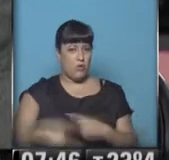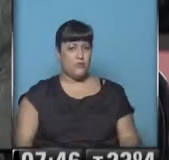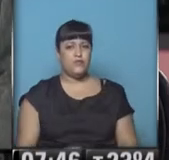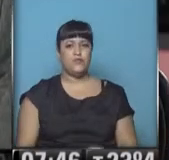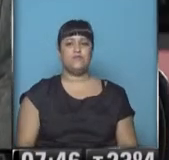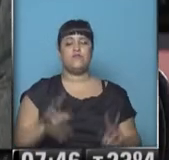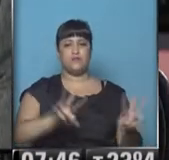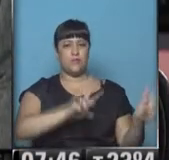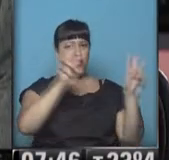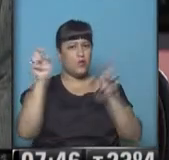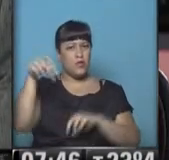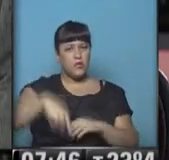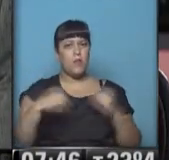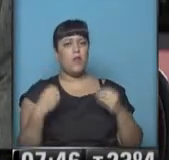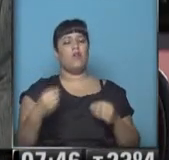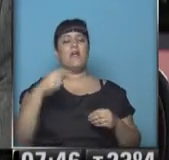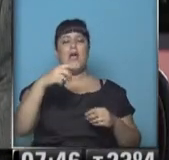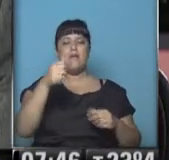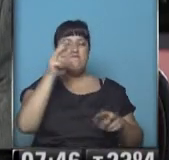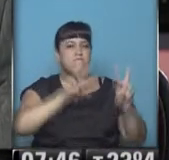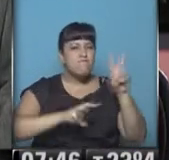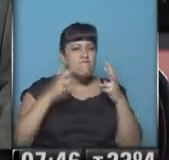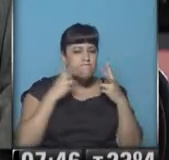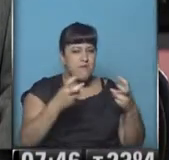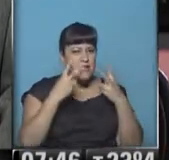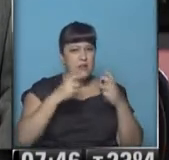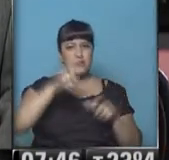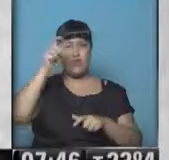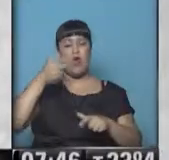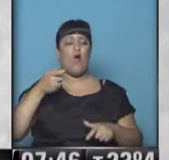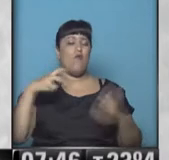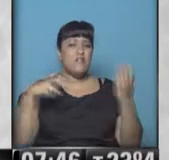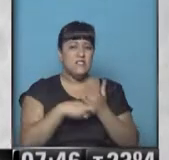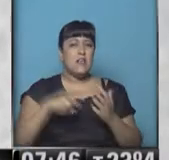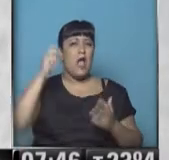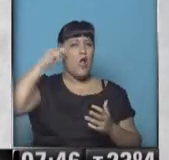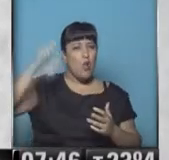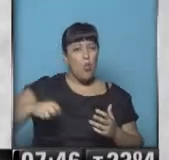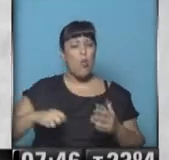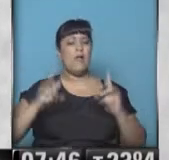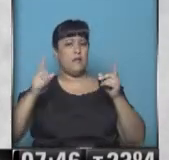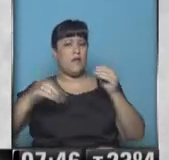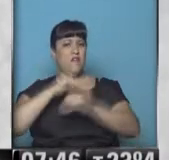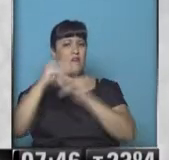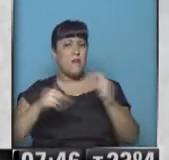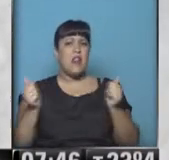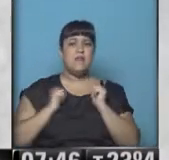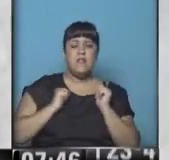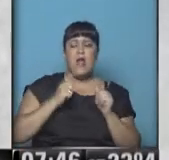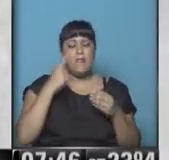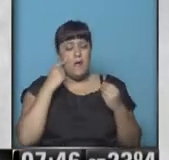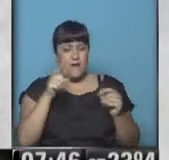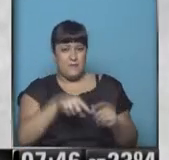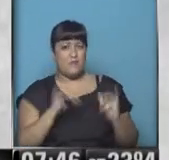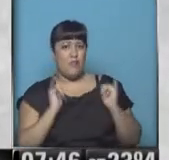y vamos a cambiar el tema porque los peritos están esperando los investigadores el juez el fiscal la familia de luciano arruga que el cuerpo del adolescente